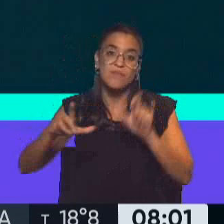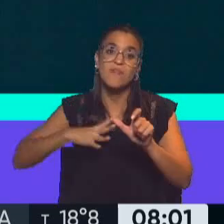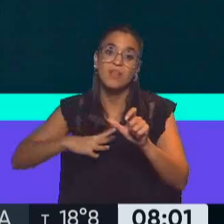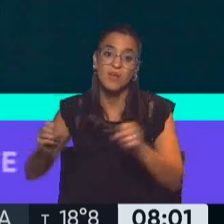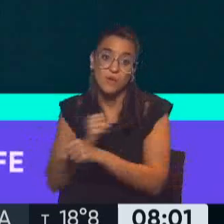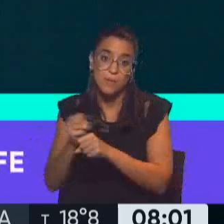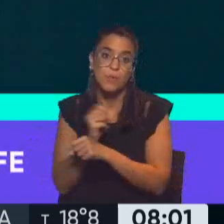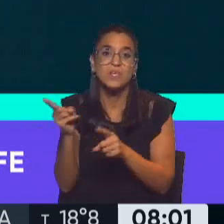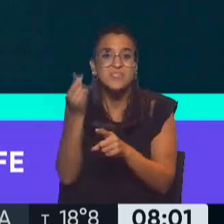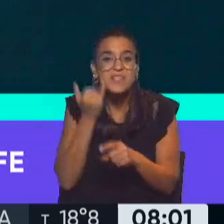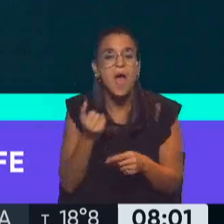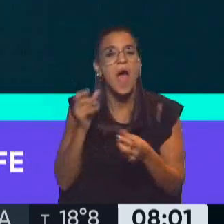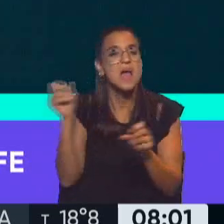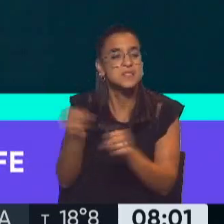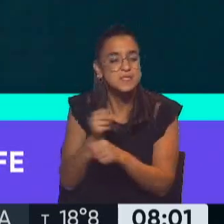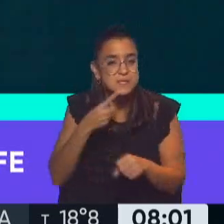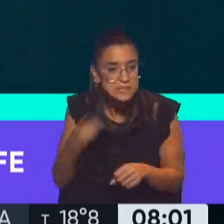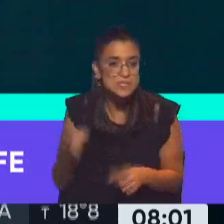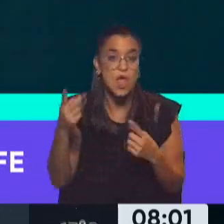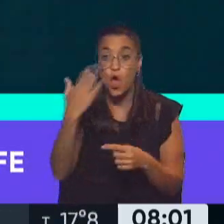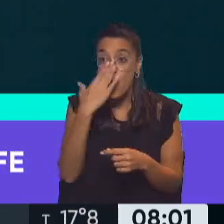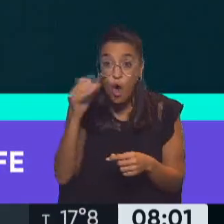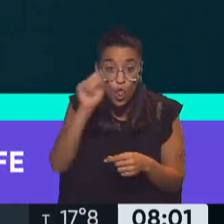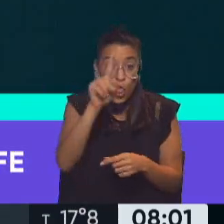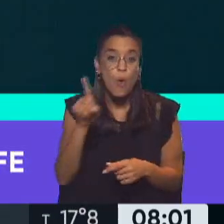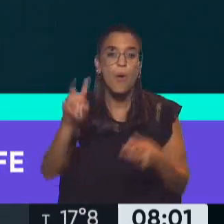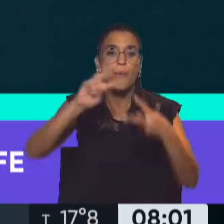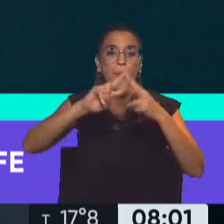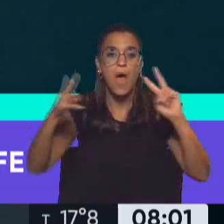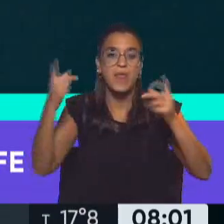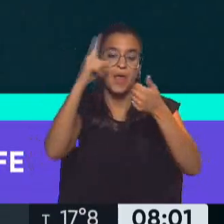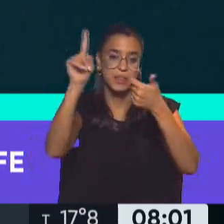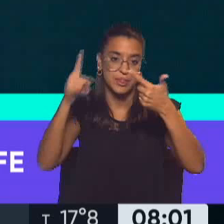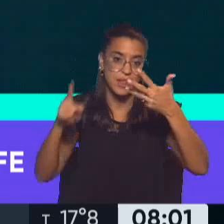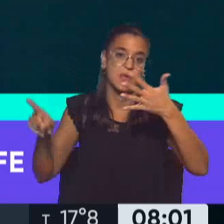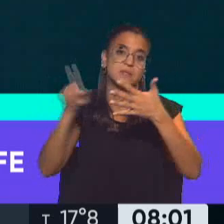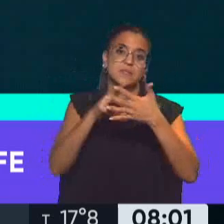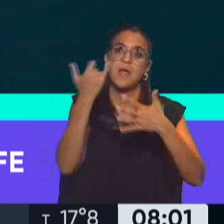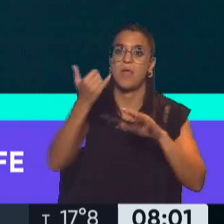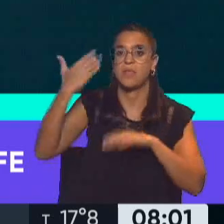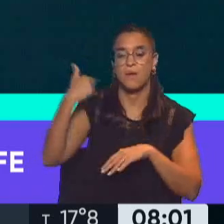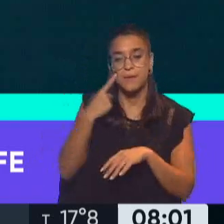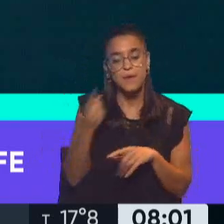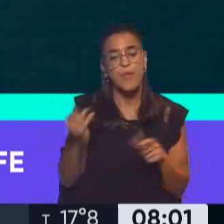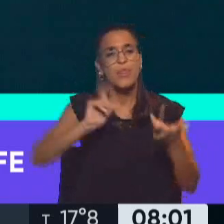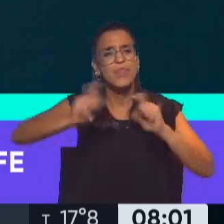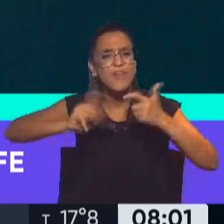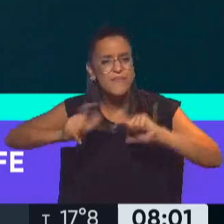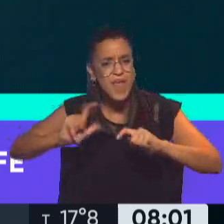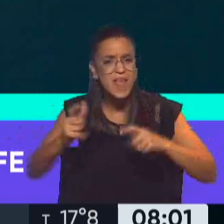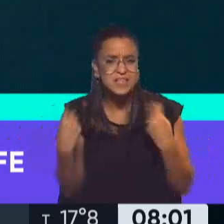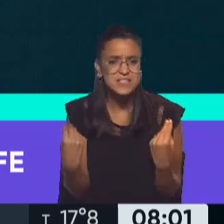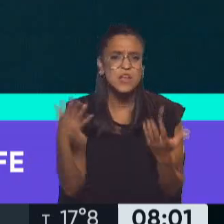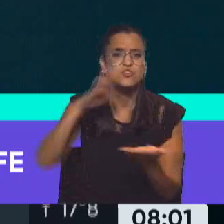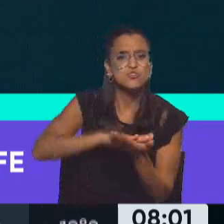no corresponden, ya aseguraron, por lo menos en la provincia de Córdoba, a las variantes que ya conocíamos. ¿Qué diferencia hay